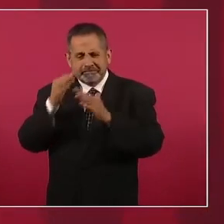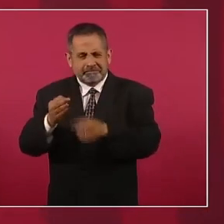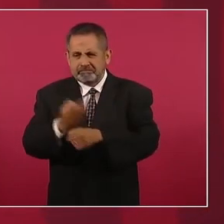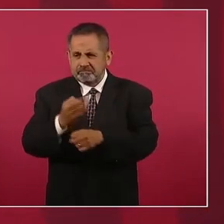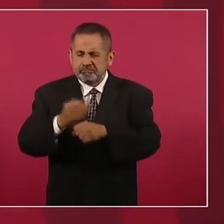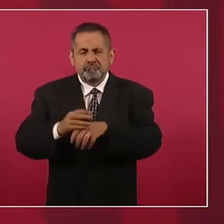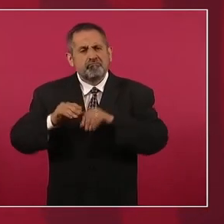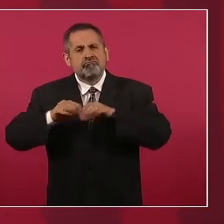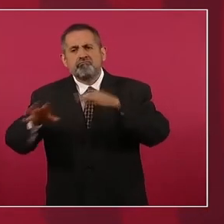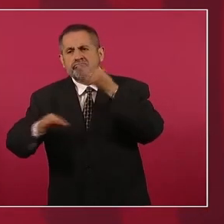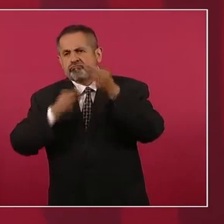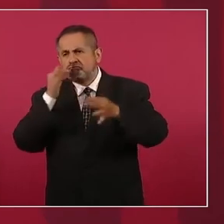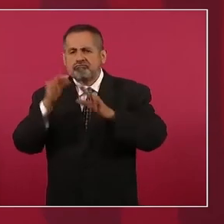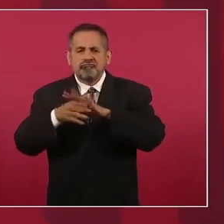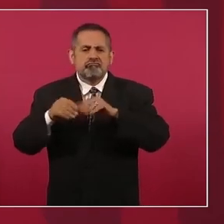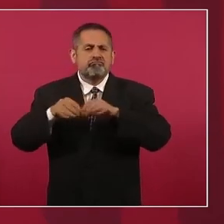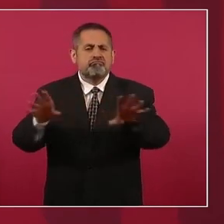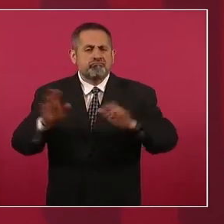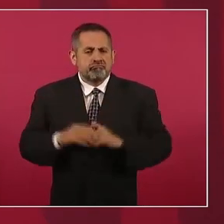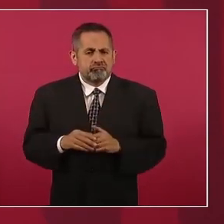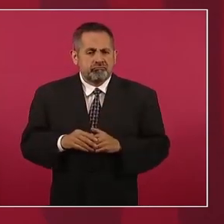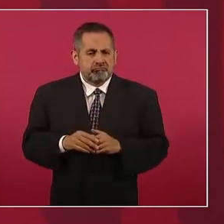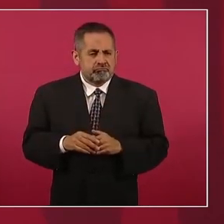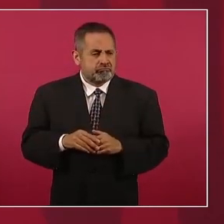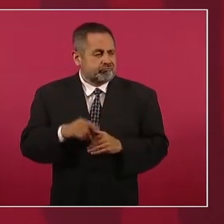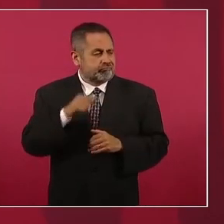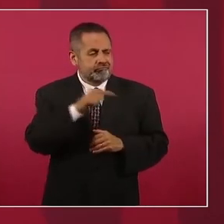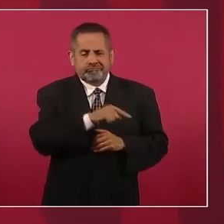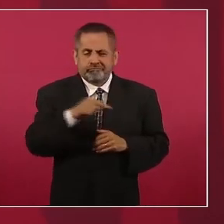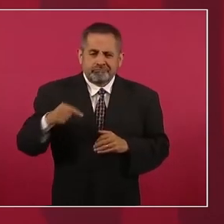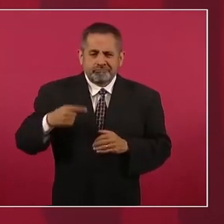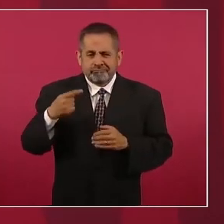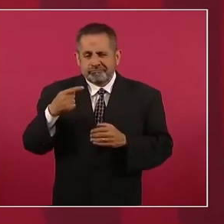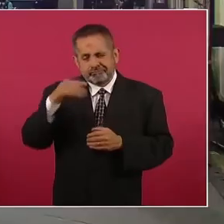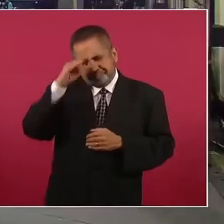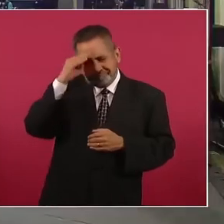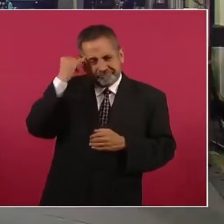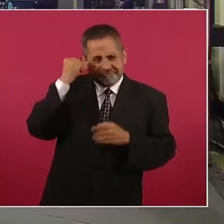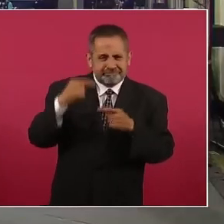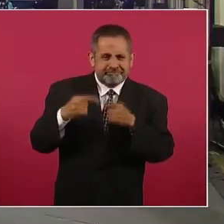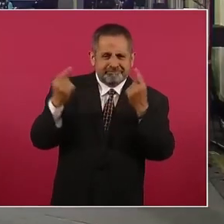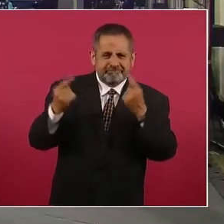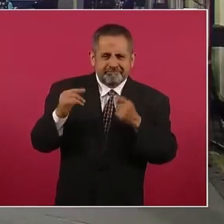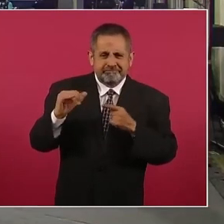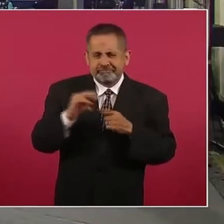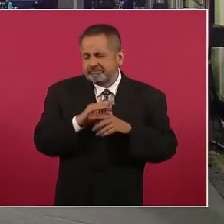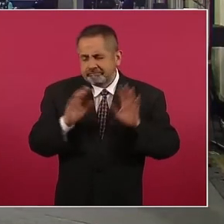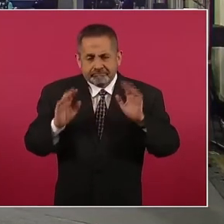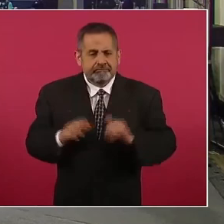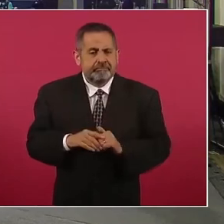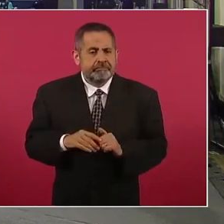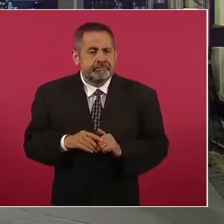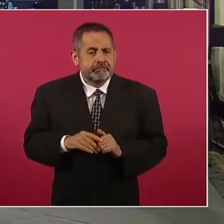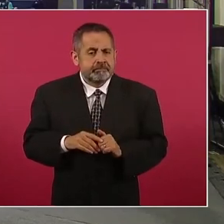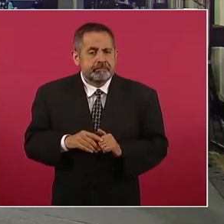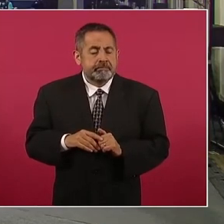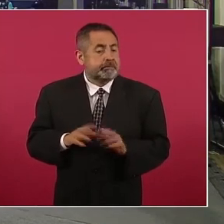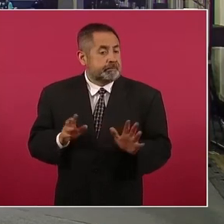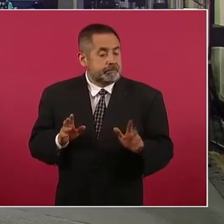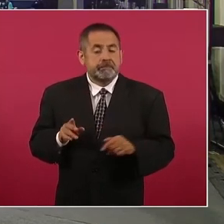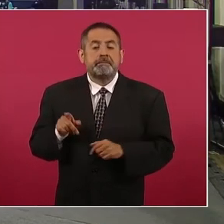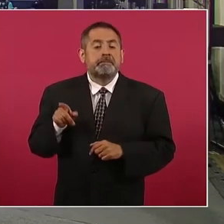ahora, que tenemos diferencias políticas, son proyectos distintos, contrapuestos de nación. O